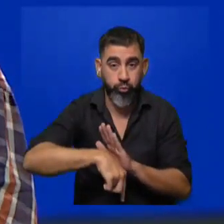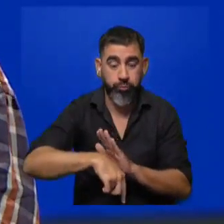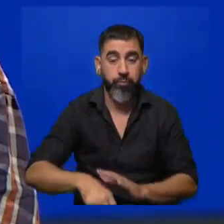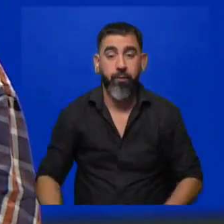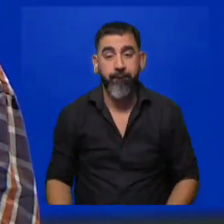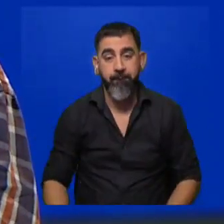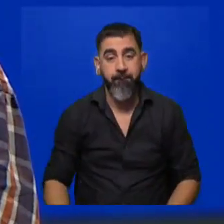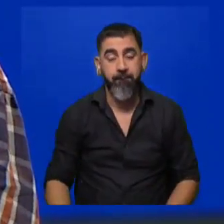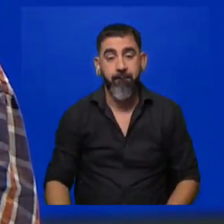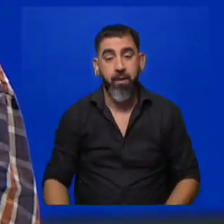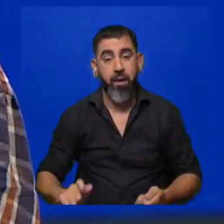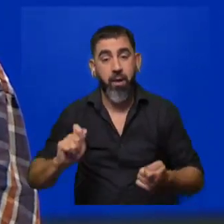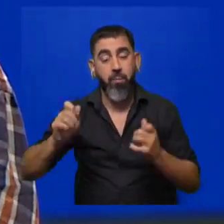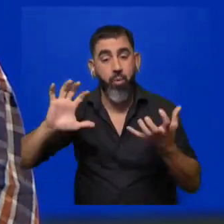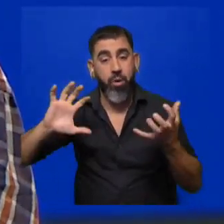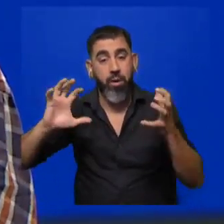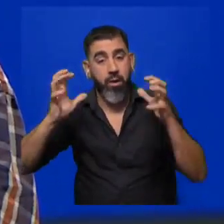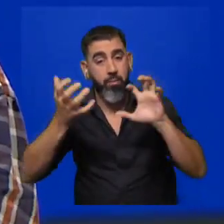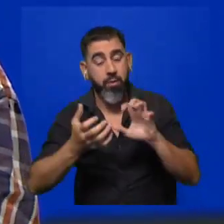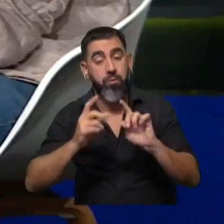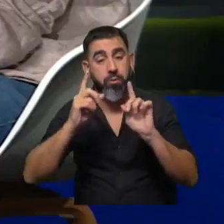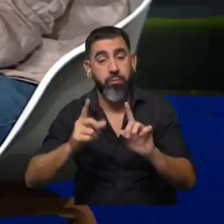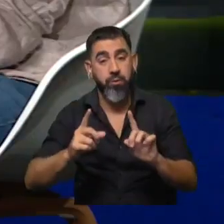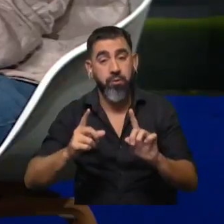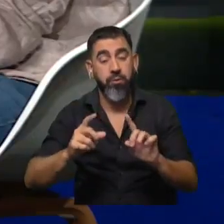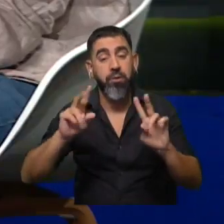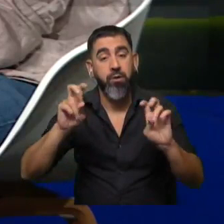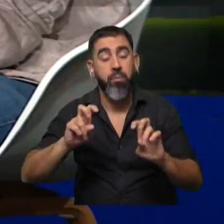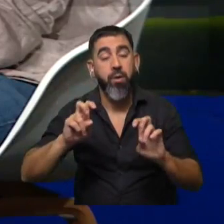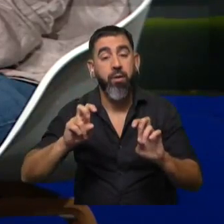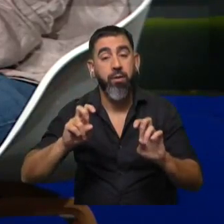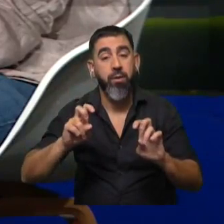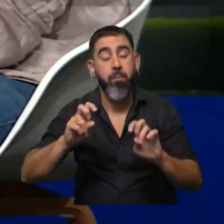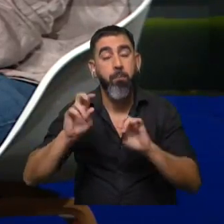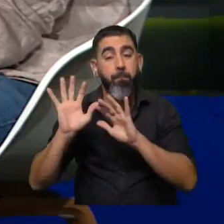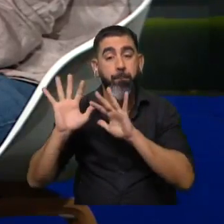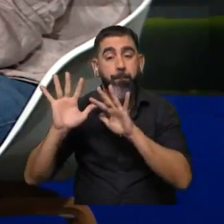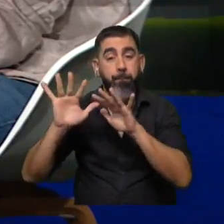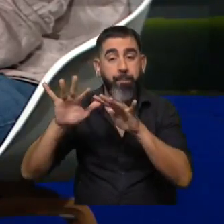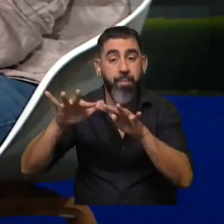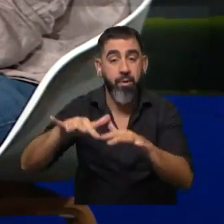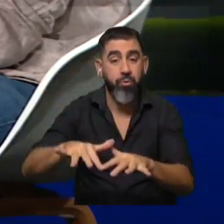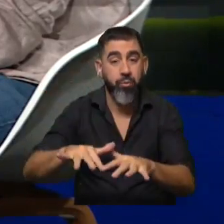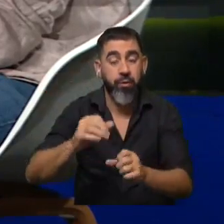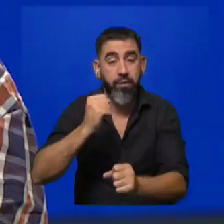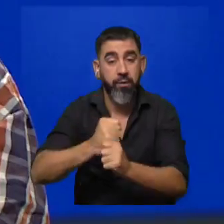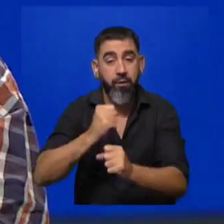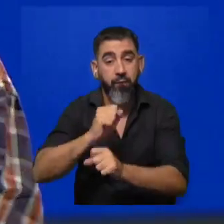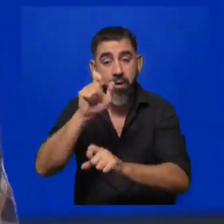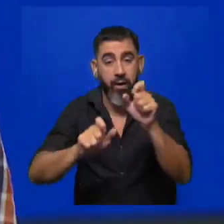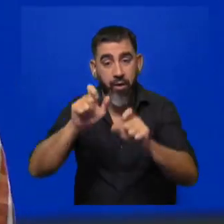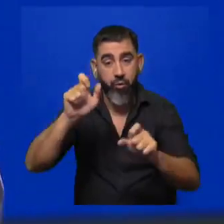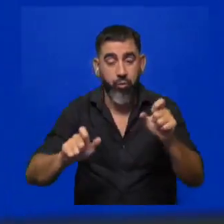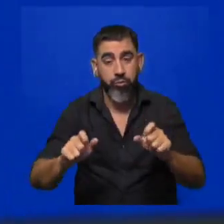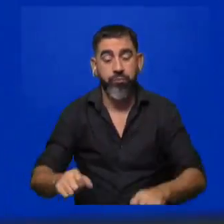no solo por cambio climático, sino también por todo lo que son las corrientes migratorias, sobre todo de clase trabajadora. Es